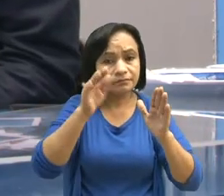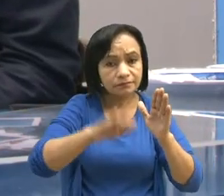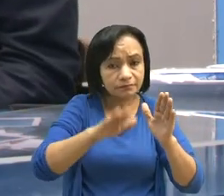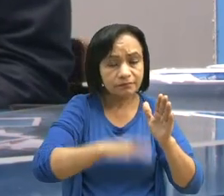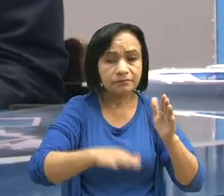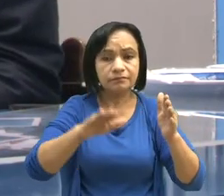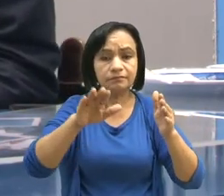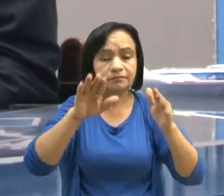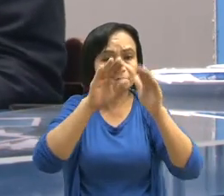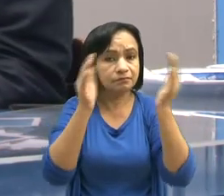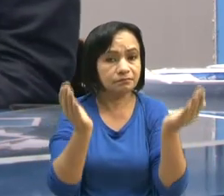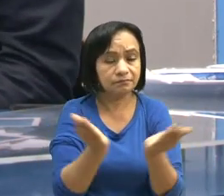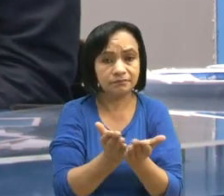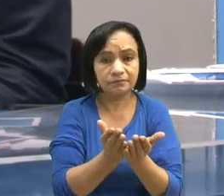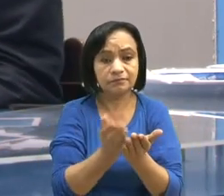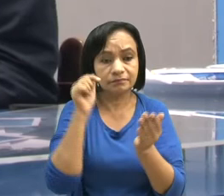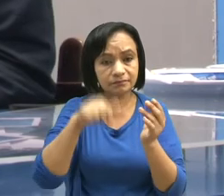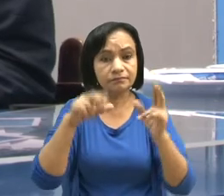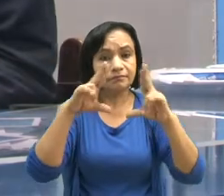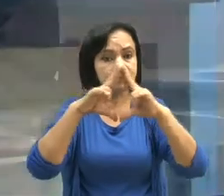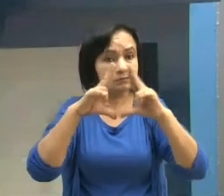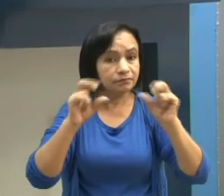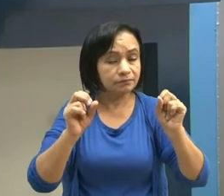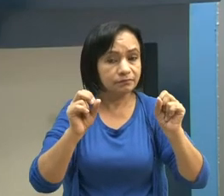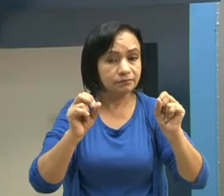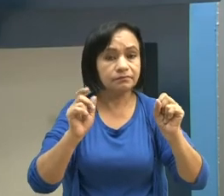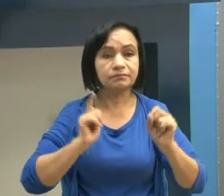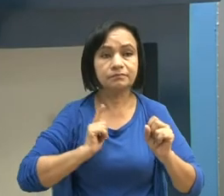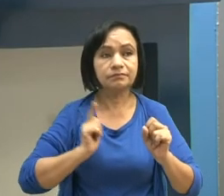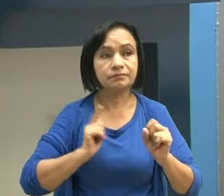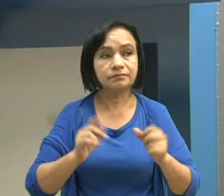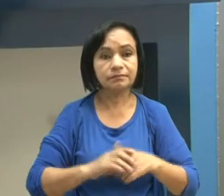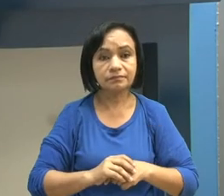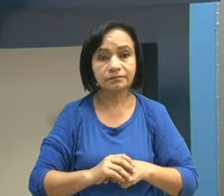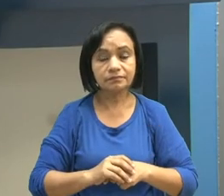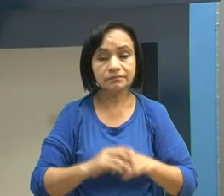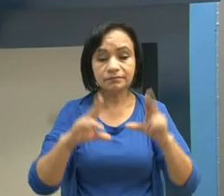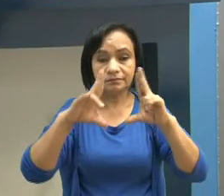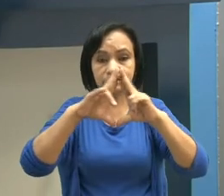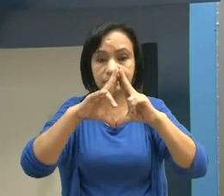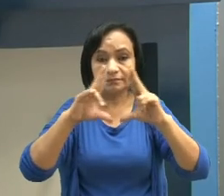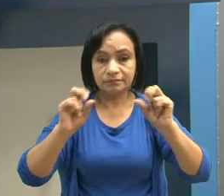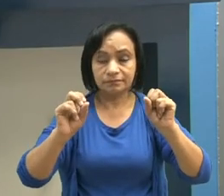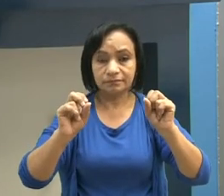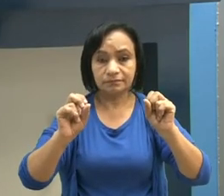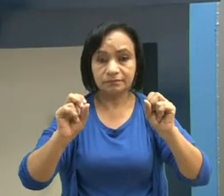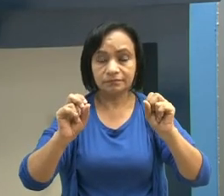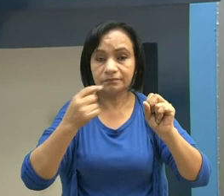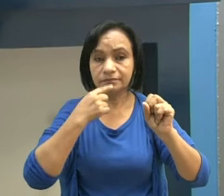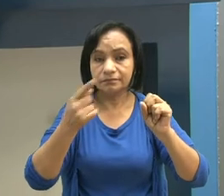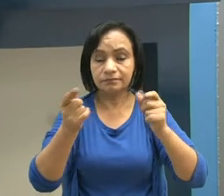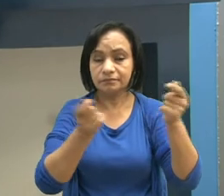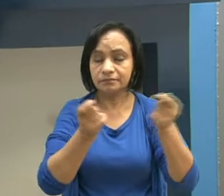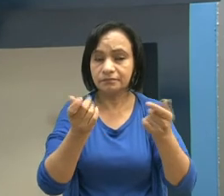digo, del mundo, Elmar, por la que tenemos. Y fíjate que en Nicaragua lo tenemos catalogado